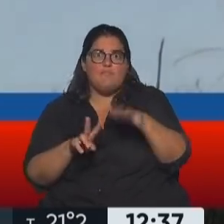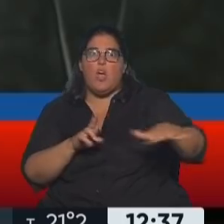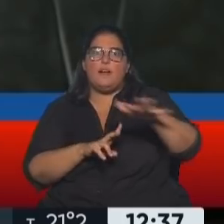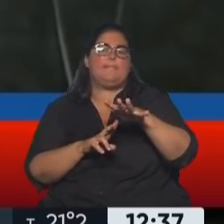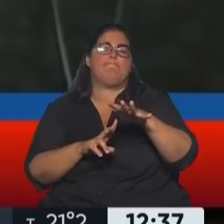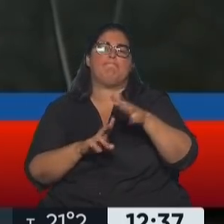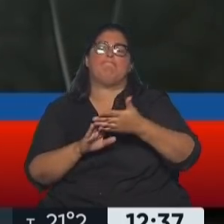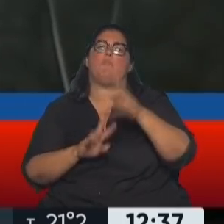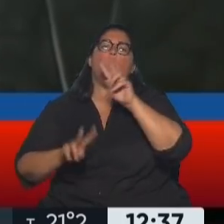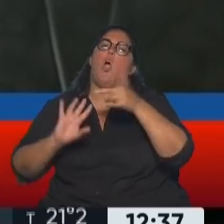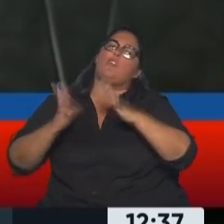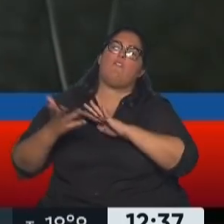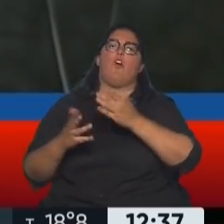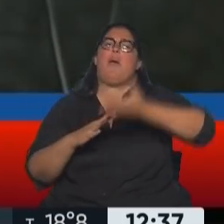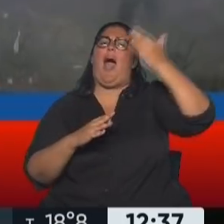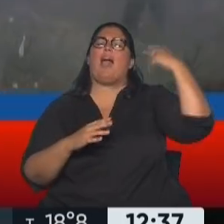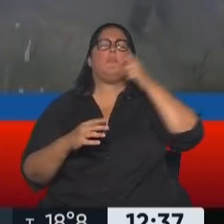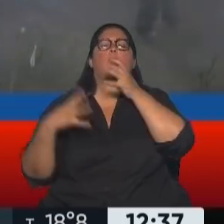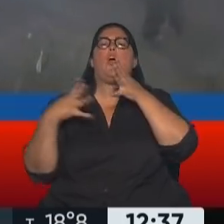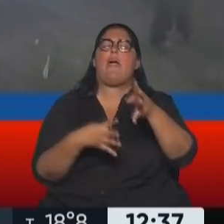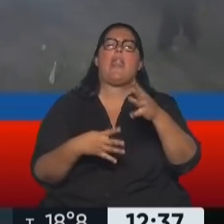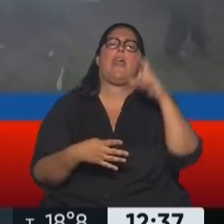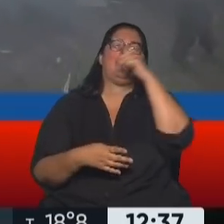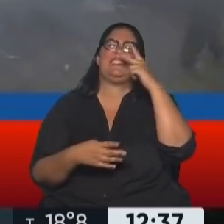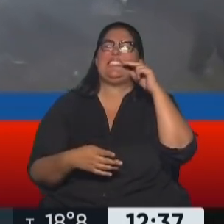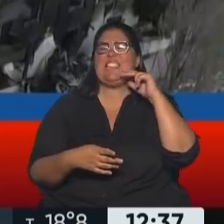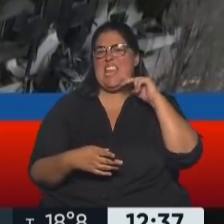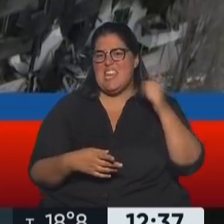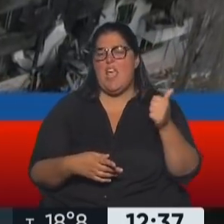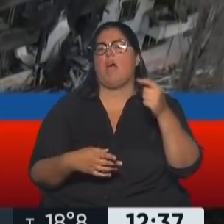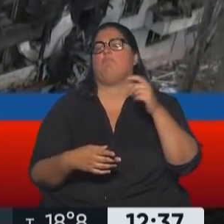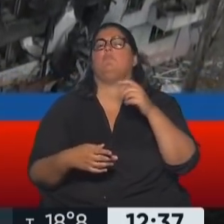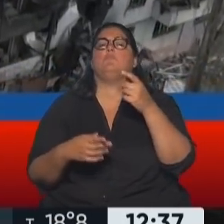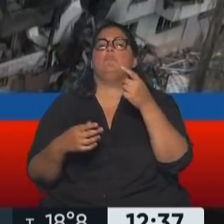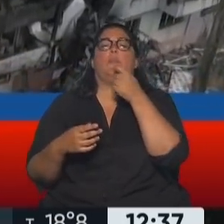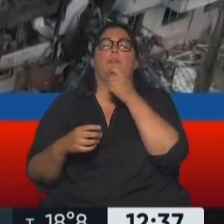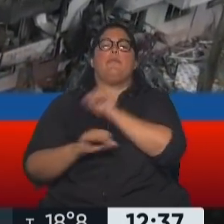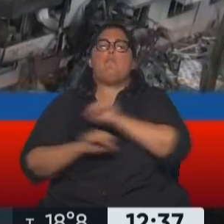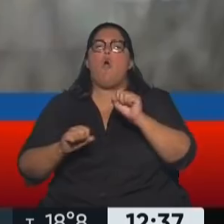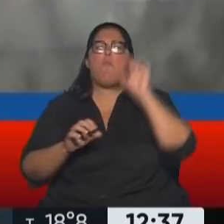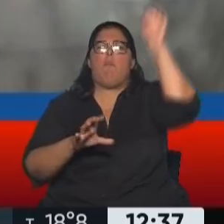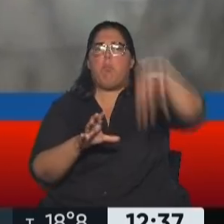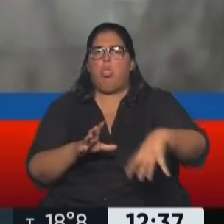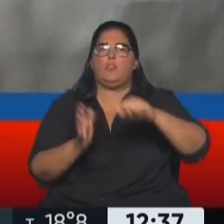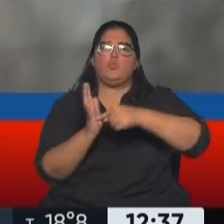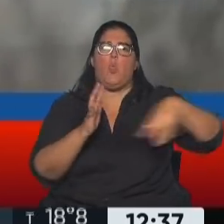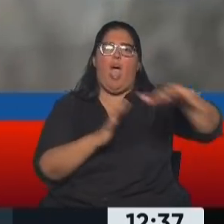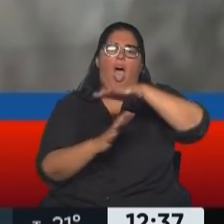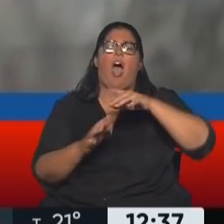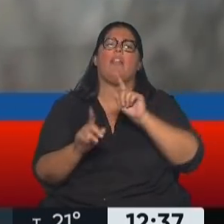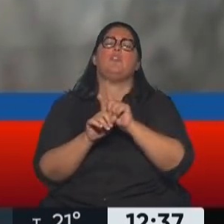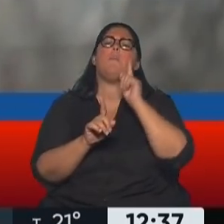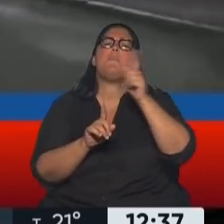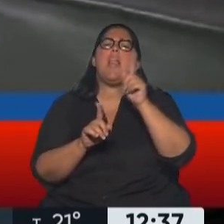en otros conflictos como las guerras de Chechenia y Siria. Bombardeos masivos contra las ciudades con artillería pesada, el lanzamiento de más de